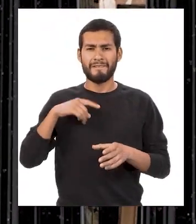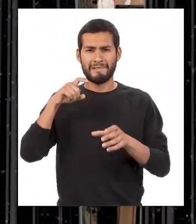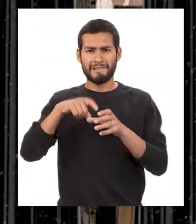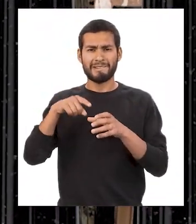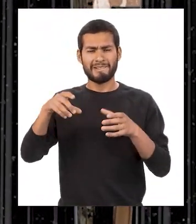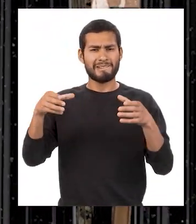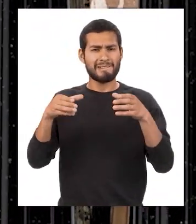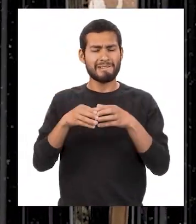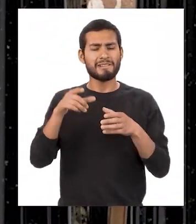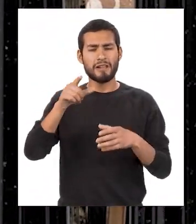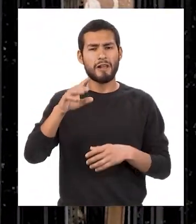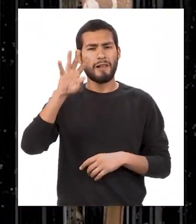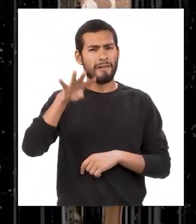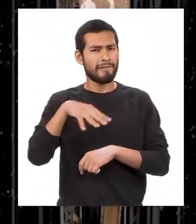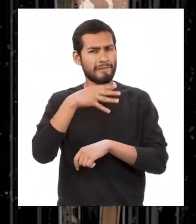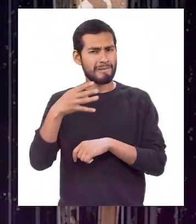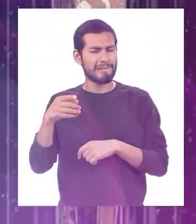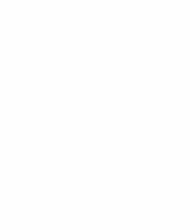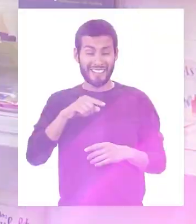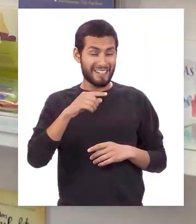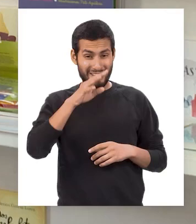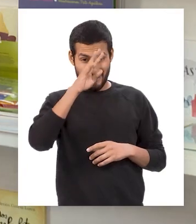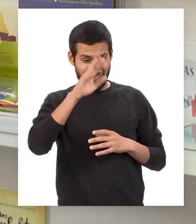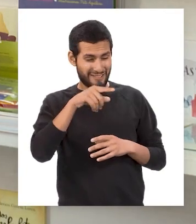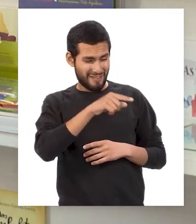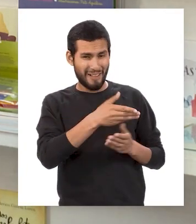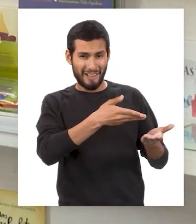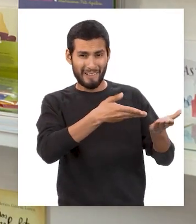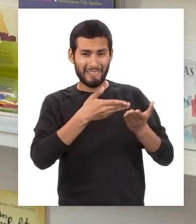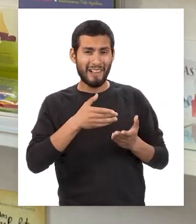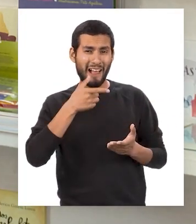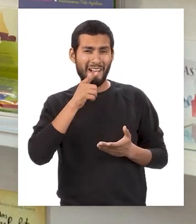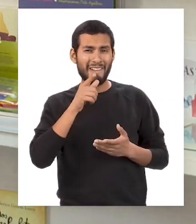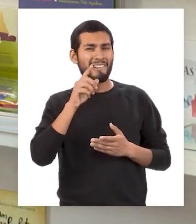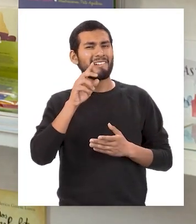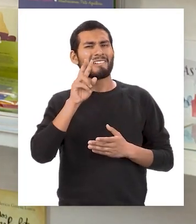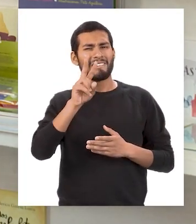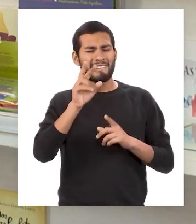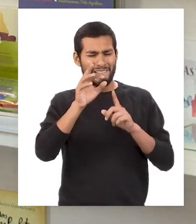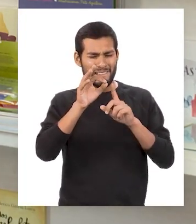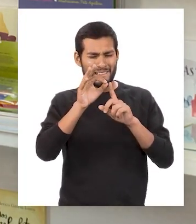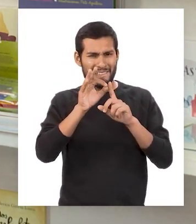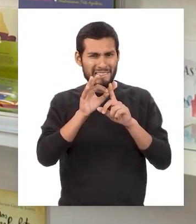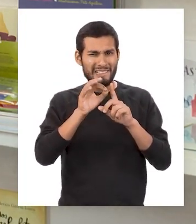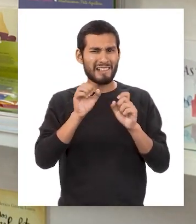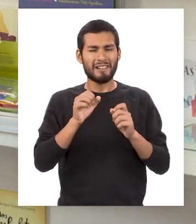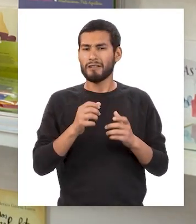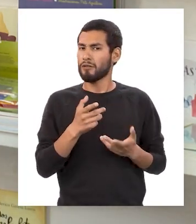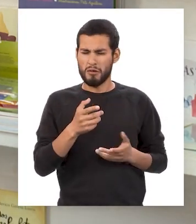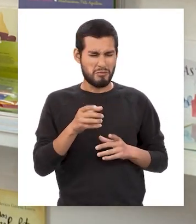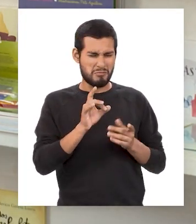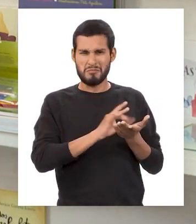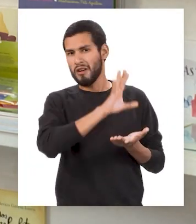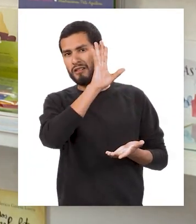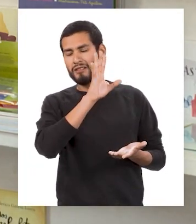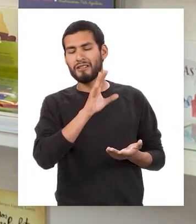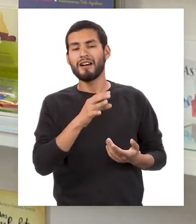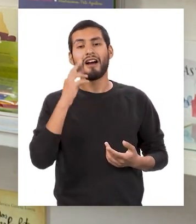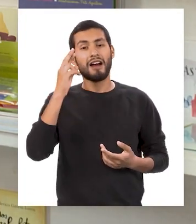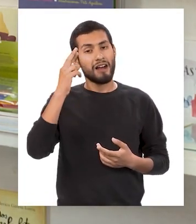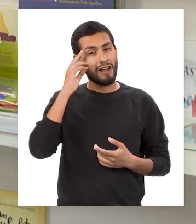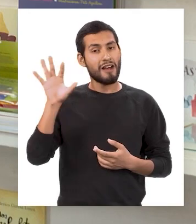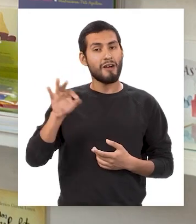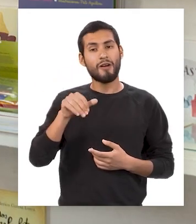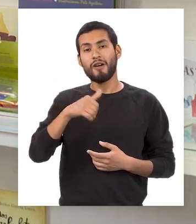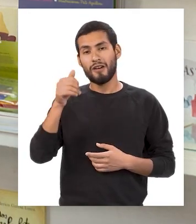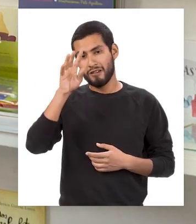más destacados del Reform Club en Londres. Despidió a su criado solo por haberle llevado el agua 2 grados más fría. Y